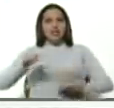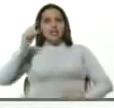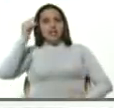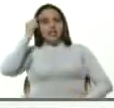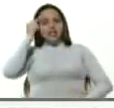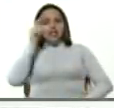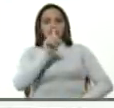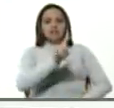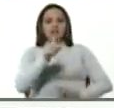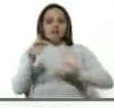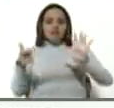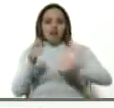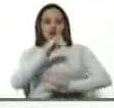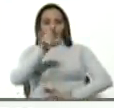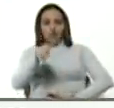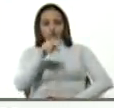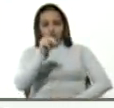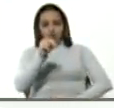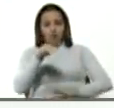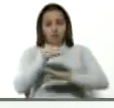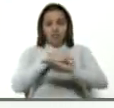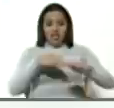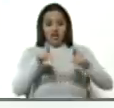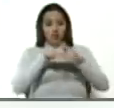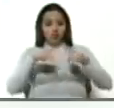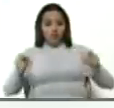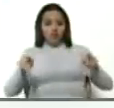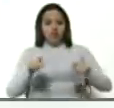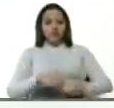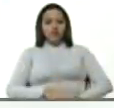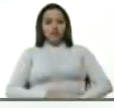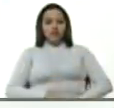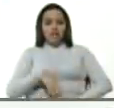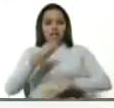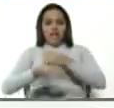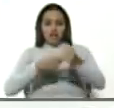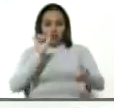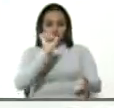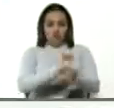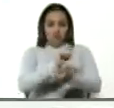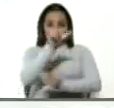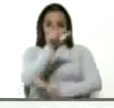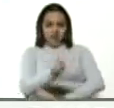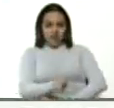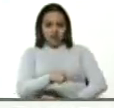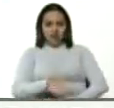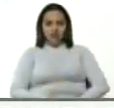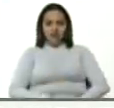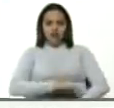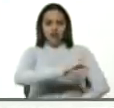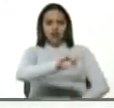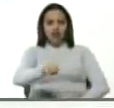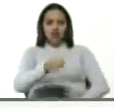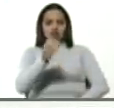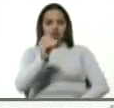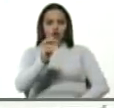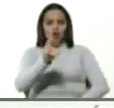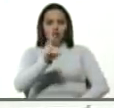junio y el Ministerio Público ordenó la aprehensión contra el ciudadano Jordanis